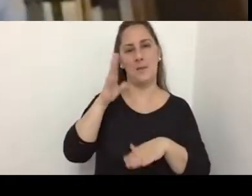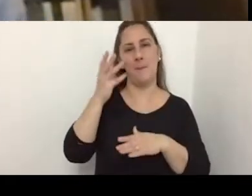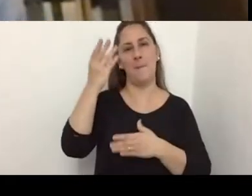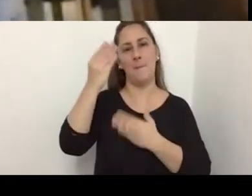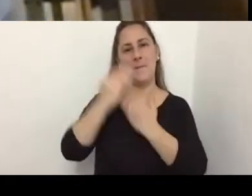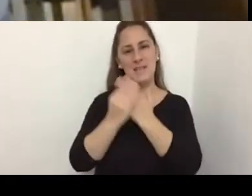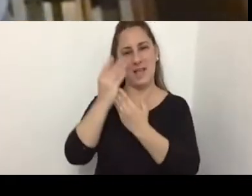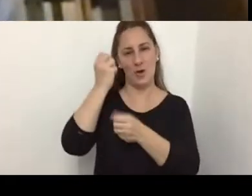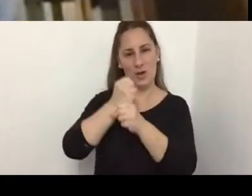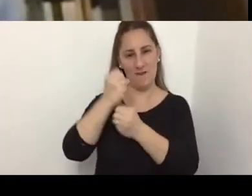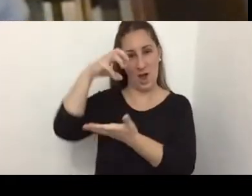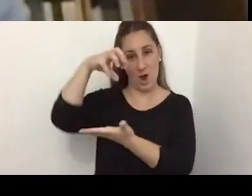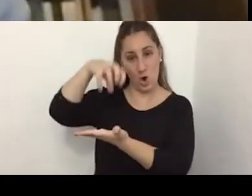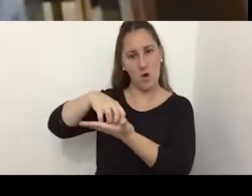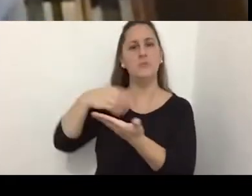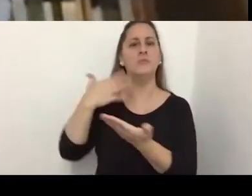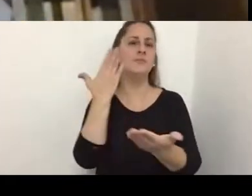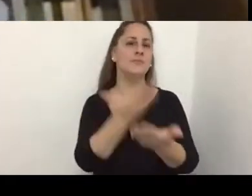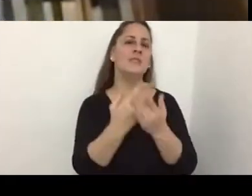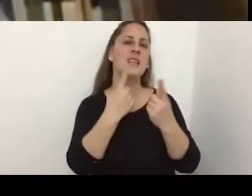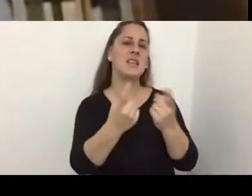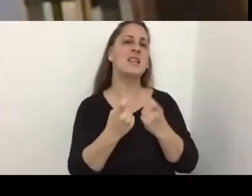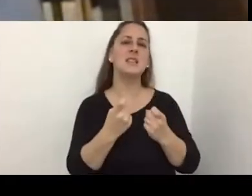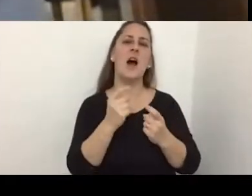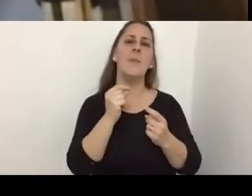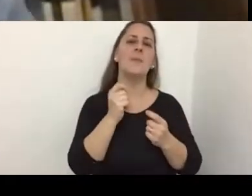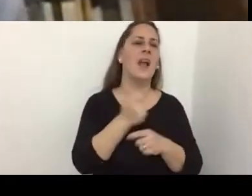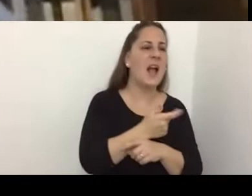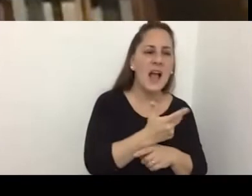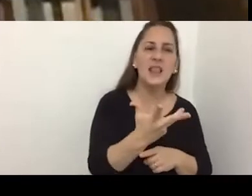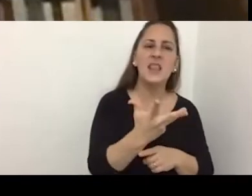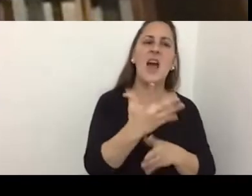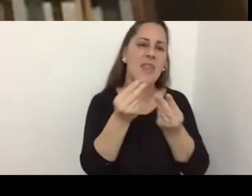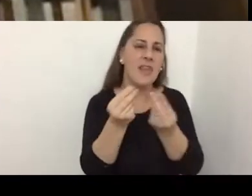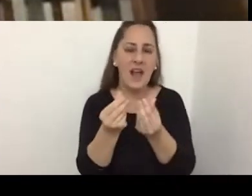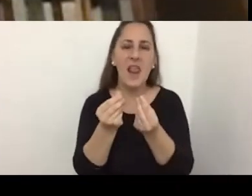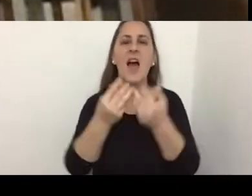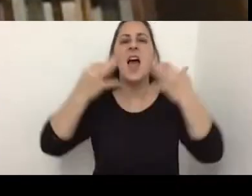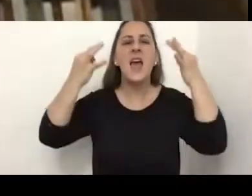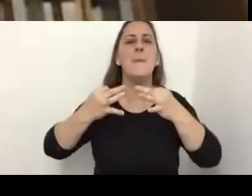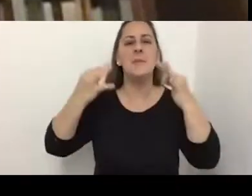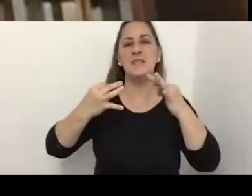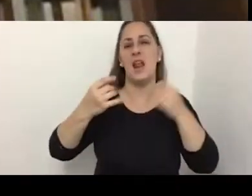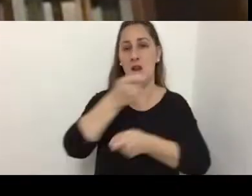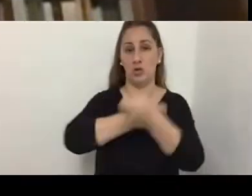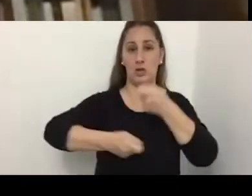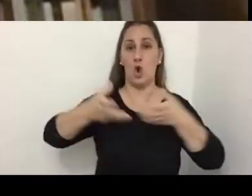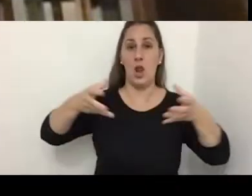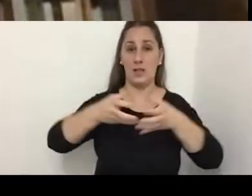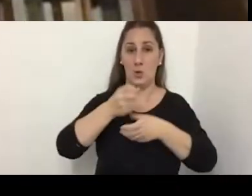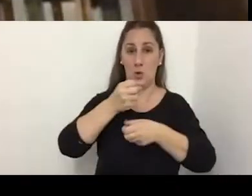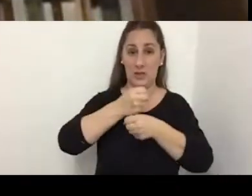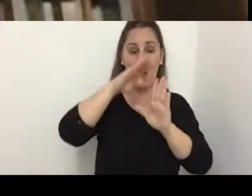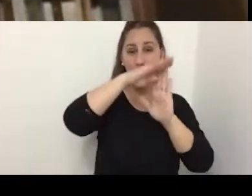Trabajo, la necesidad de renovar cualitativa y específicamente los contenidos de la negociación colectiva,